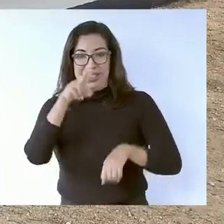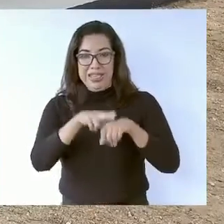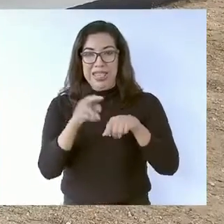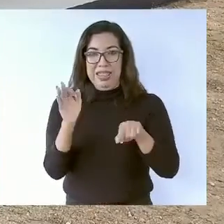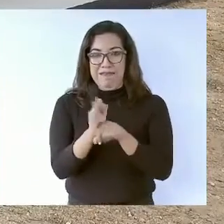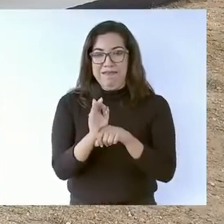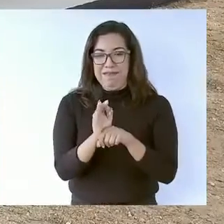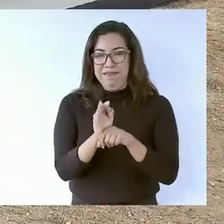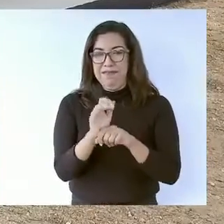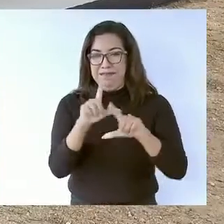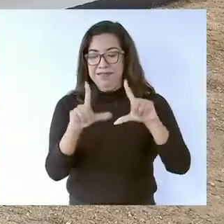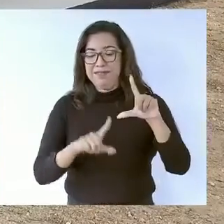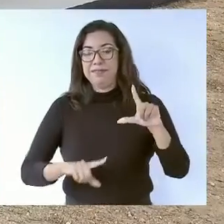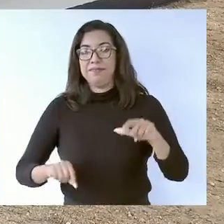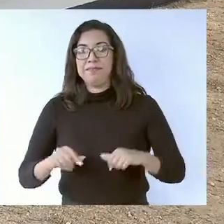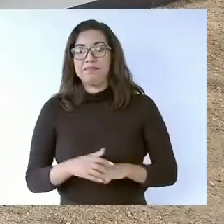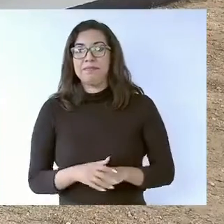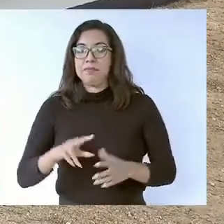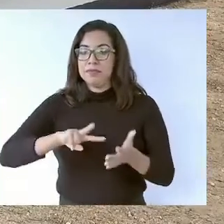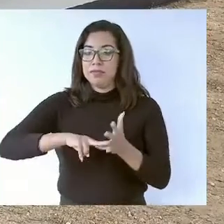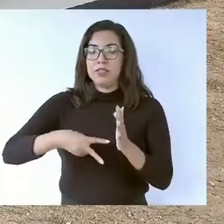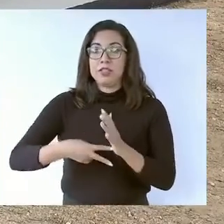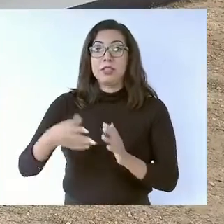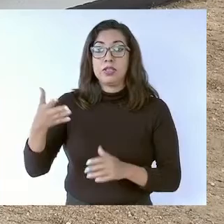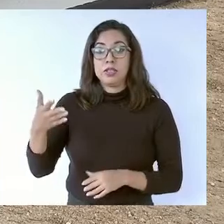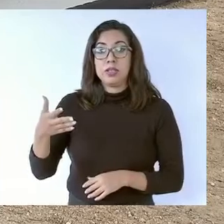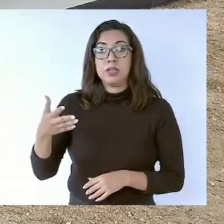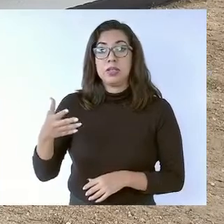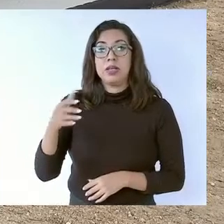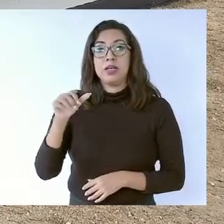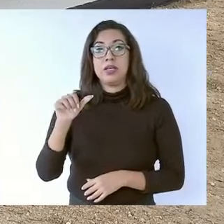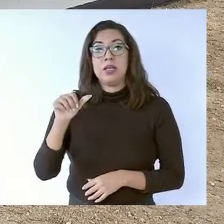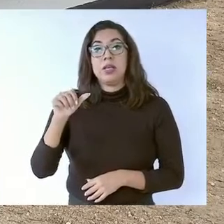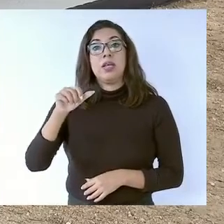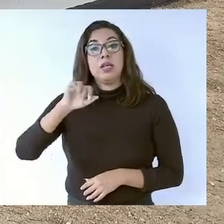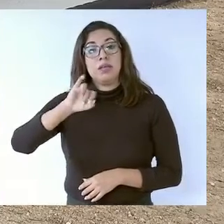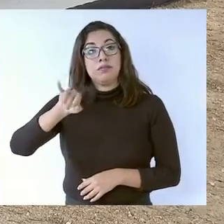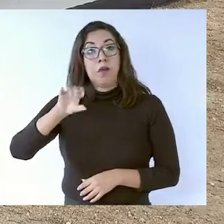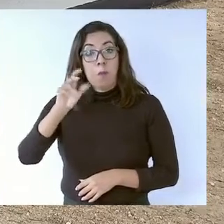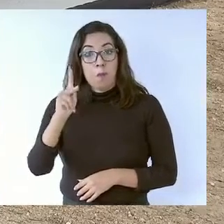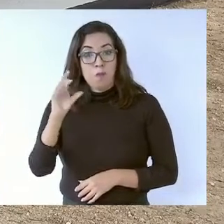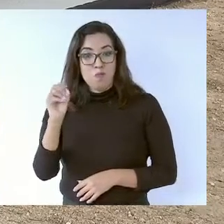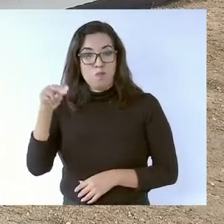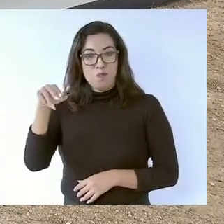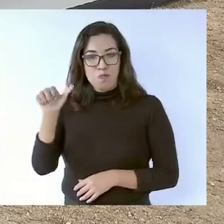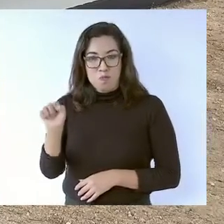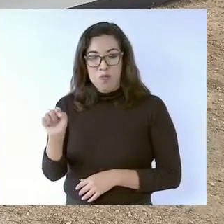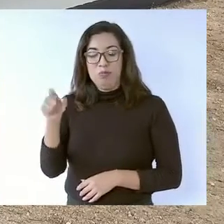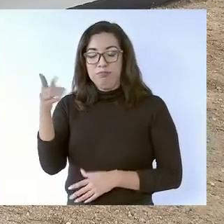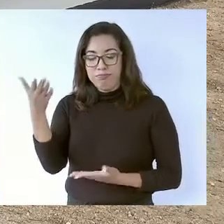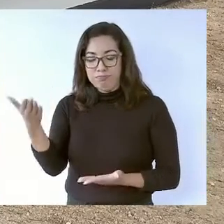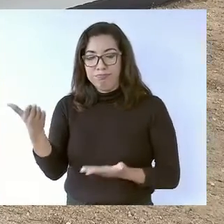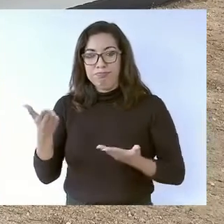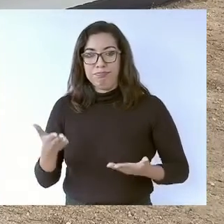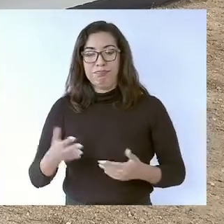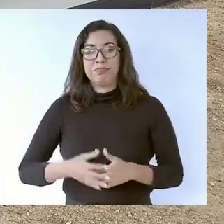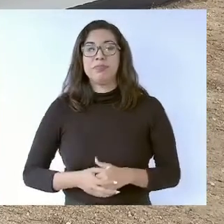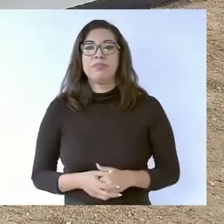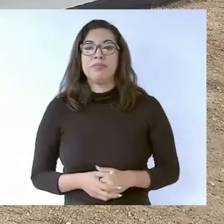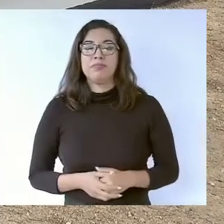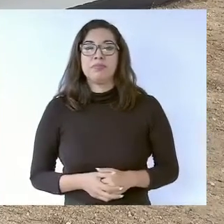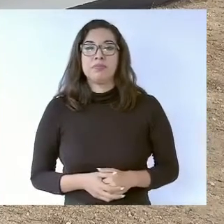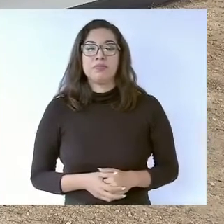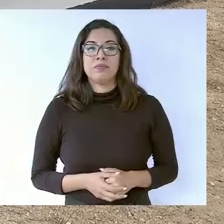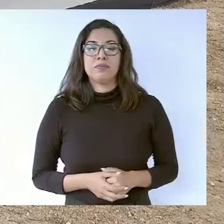de Fonatur, arquitecto Rogelio Jiménez Pons. General de Brigada, Gustavo Ricardo